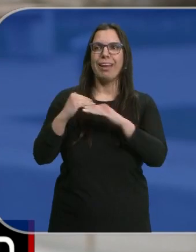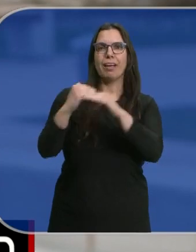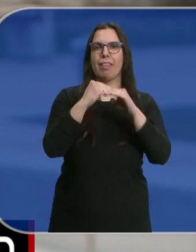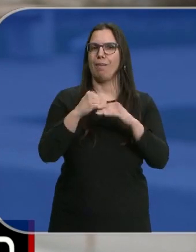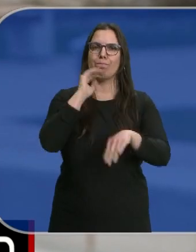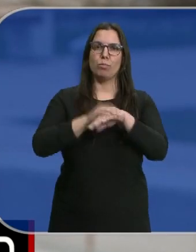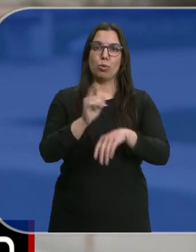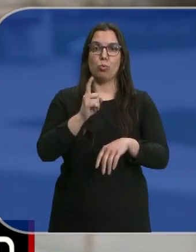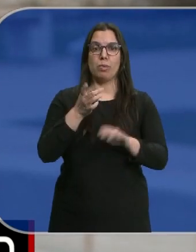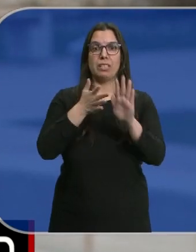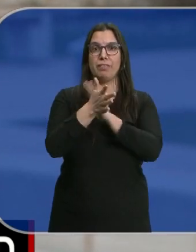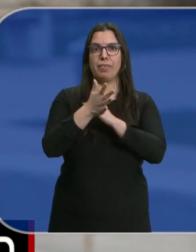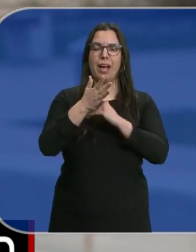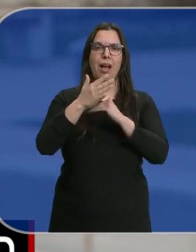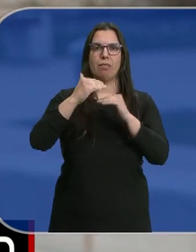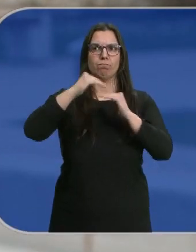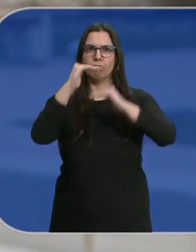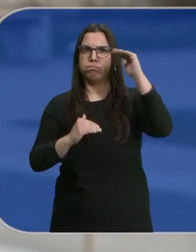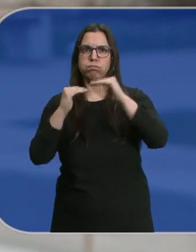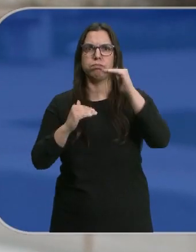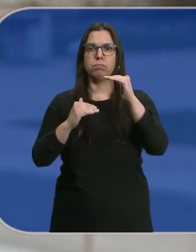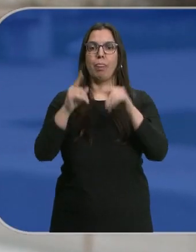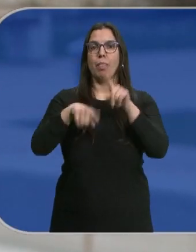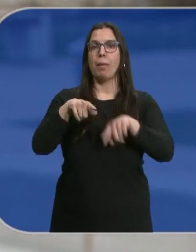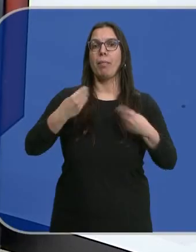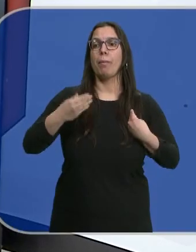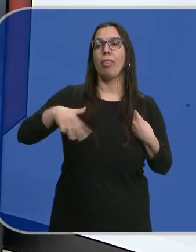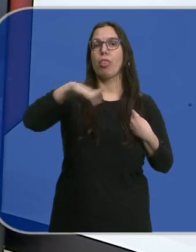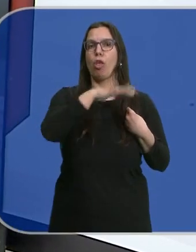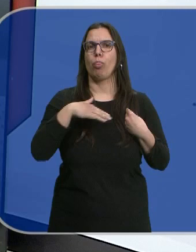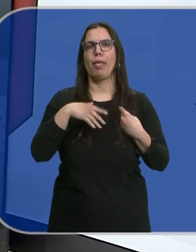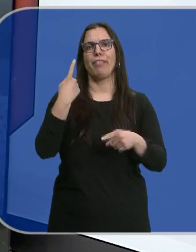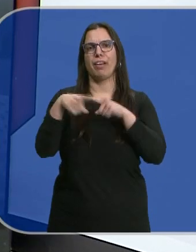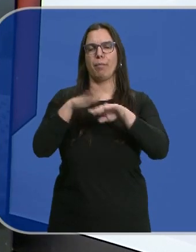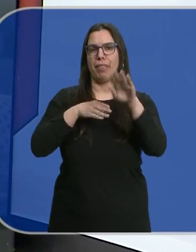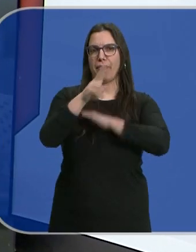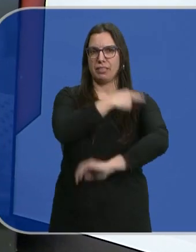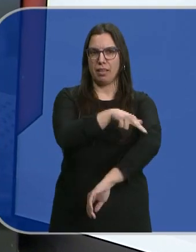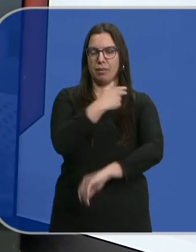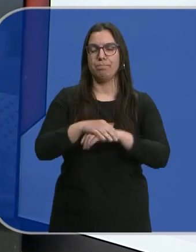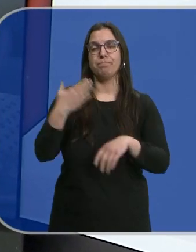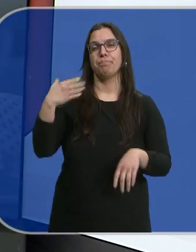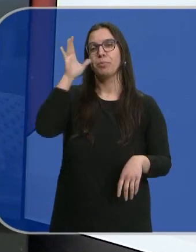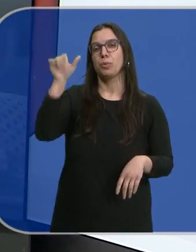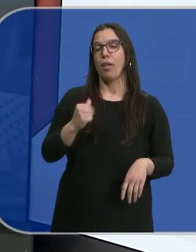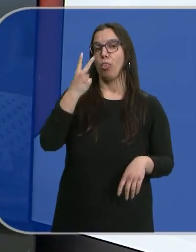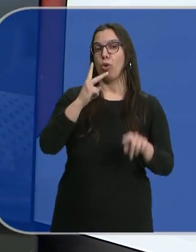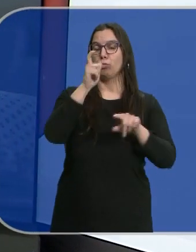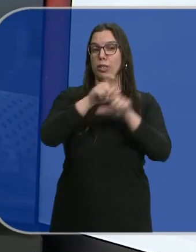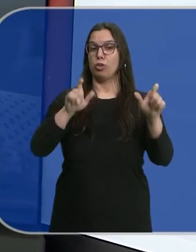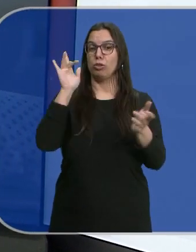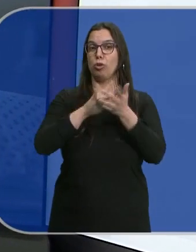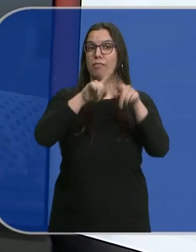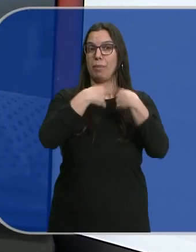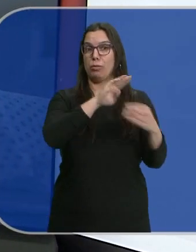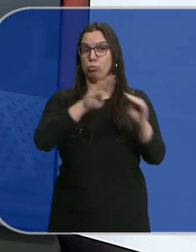cumple, que hay una brecha sanitaria por tu código postal. Buenas tardes, escuchábamos el testimonio de dos familiares que